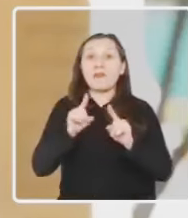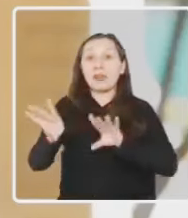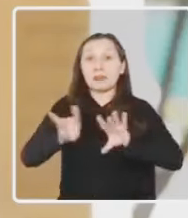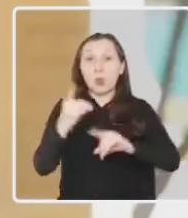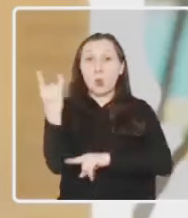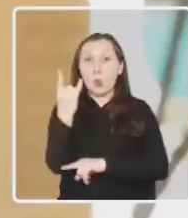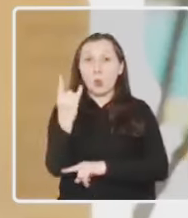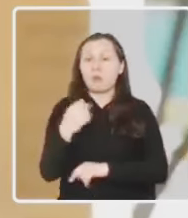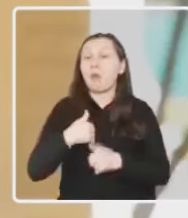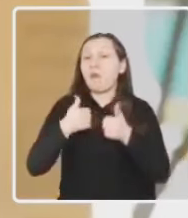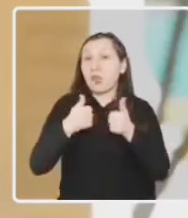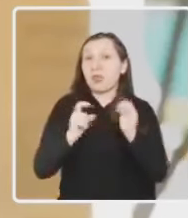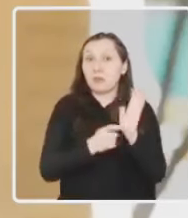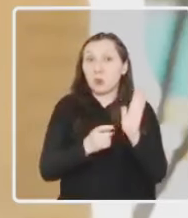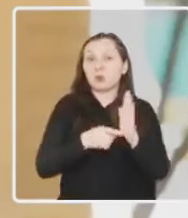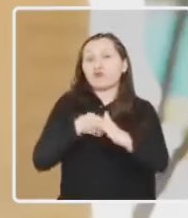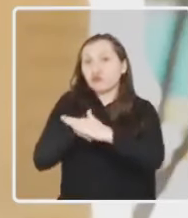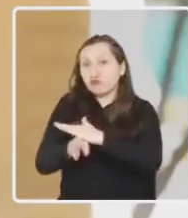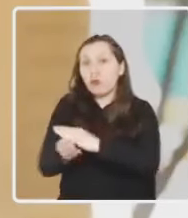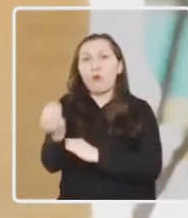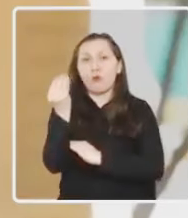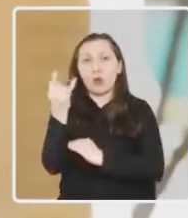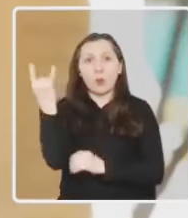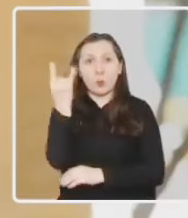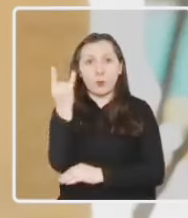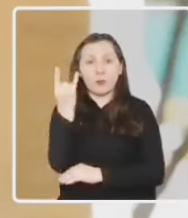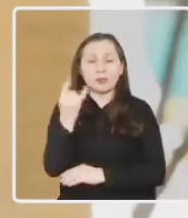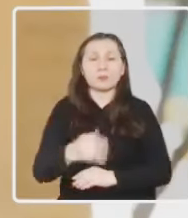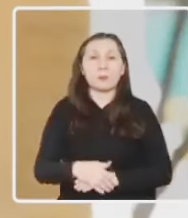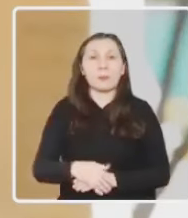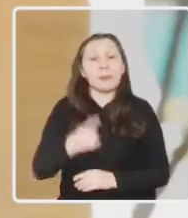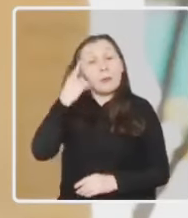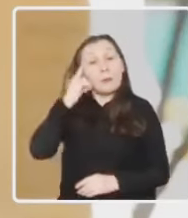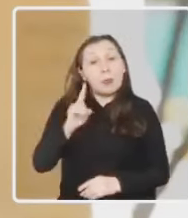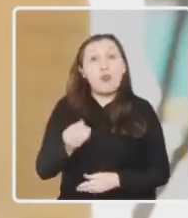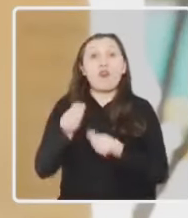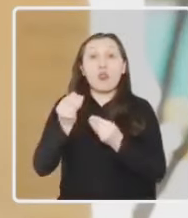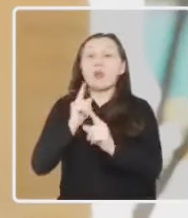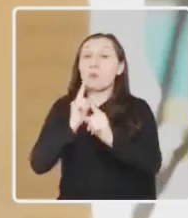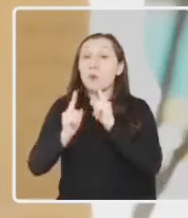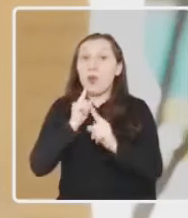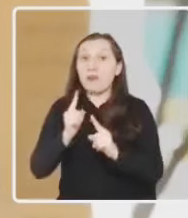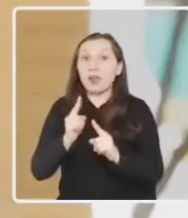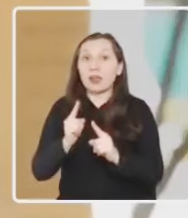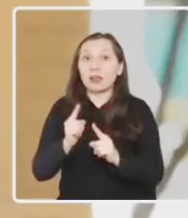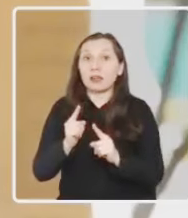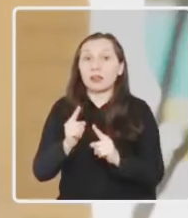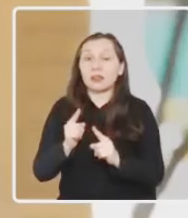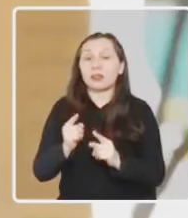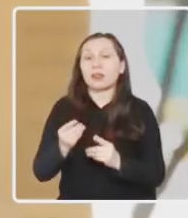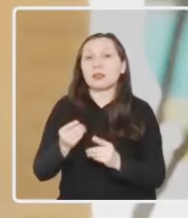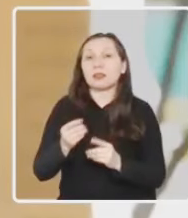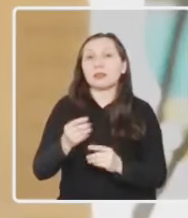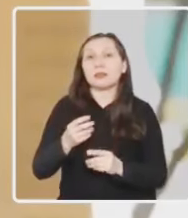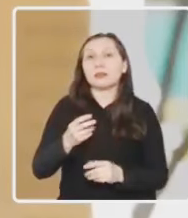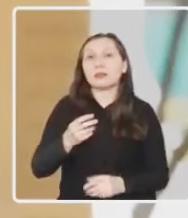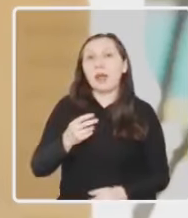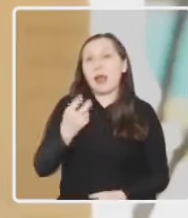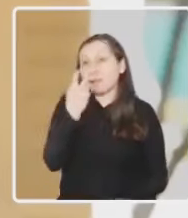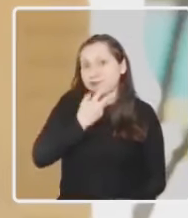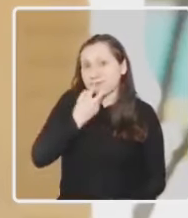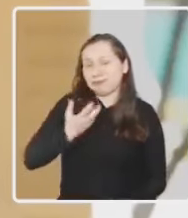universitaria, relativamente bien, tuve la suerte de entrar a una buena universidad, pero porque me fue bien en la prueba de castellano